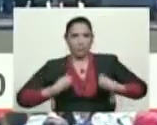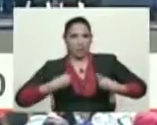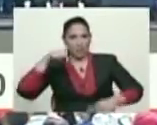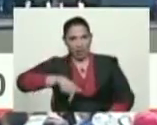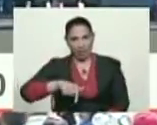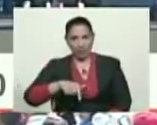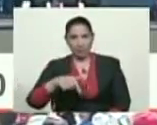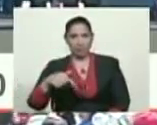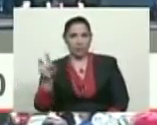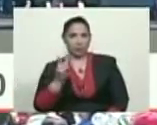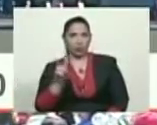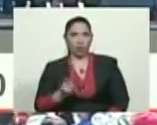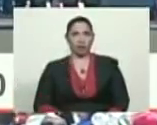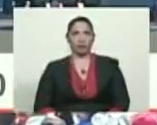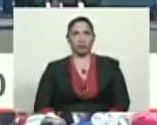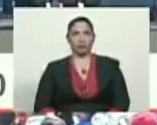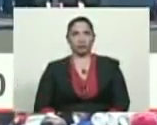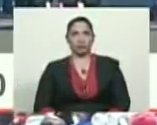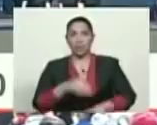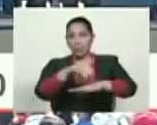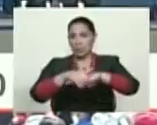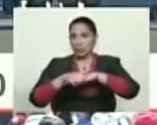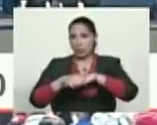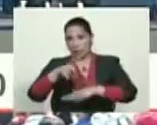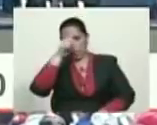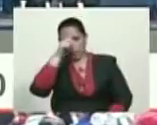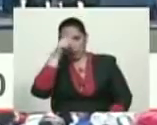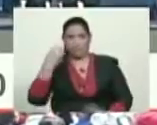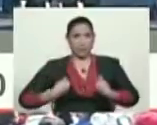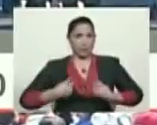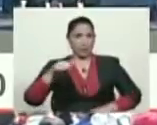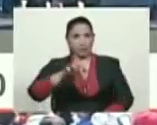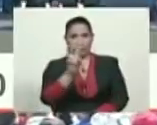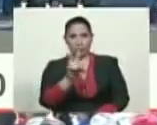ciudadano portugués, ciudadano inglés, alemán, que viva en Venezuela.